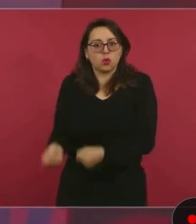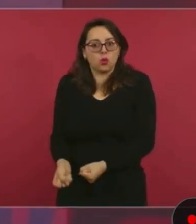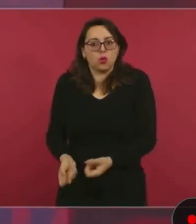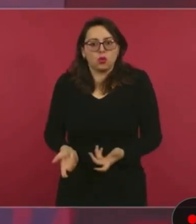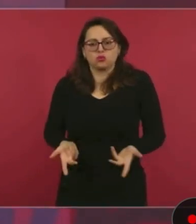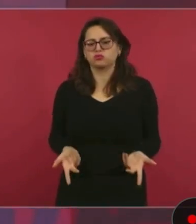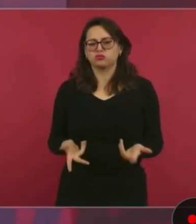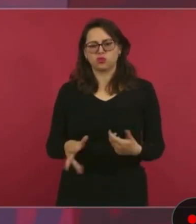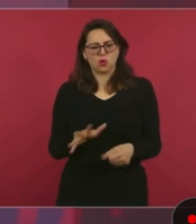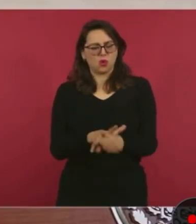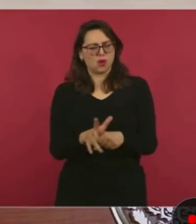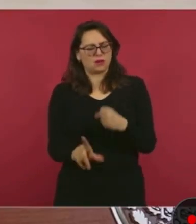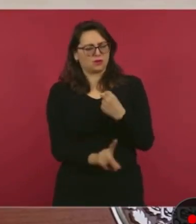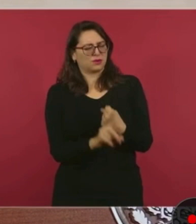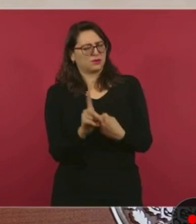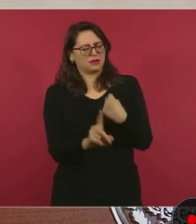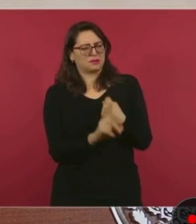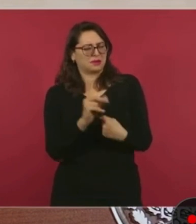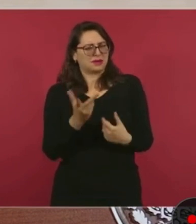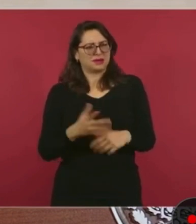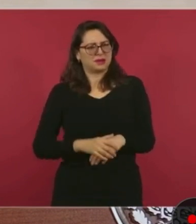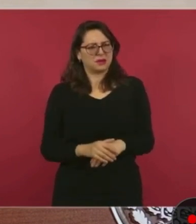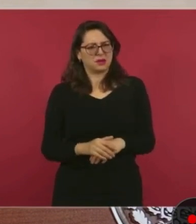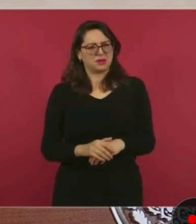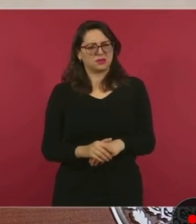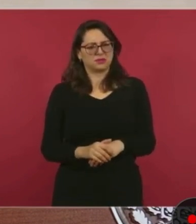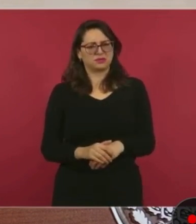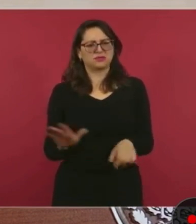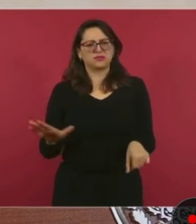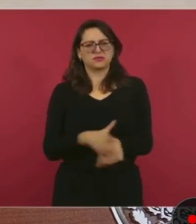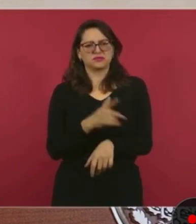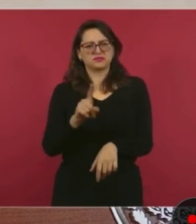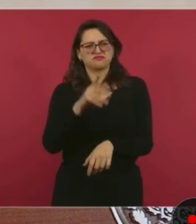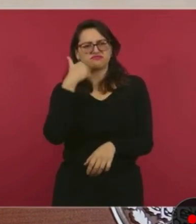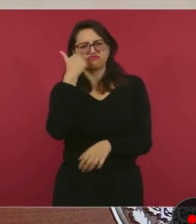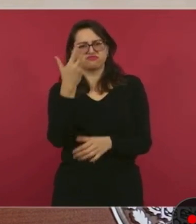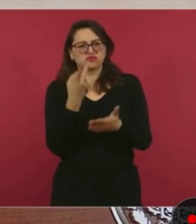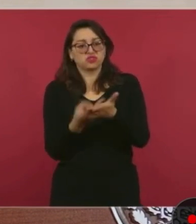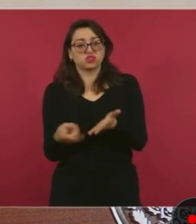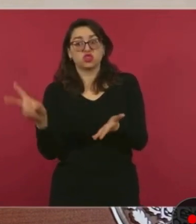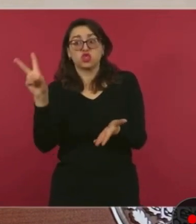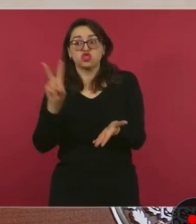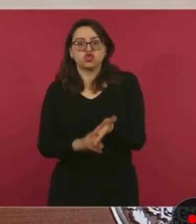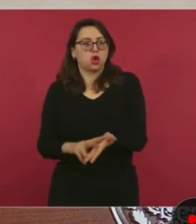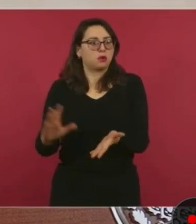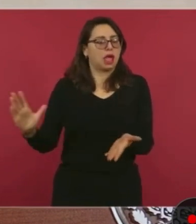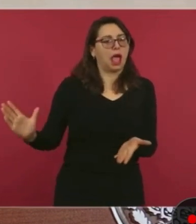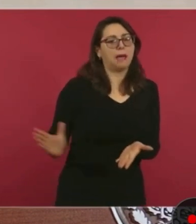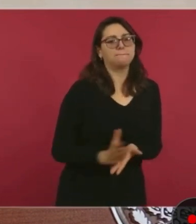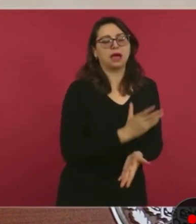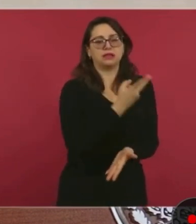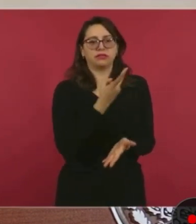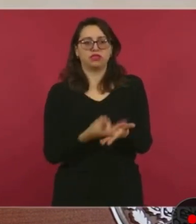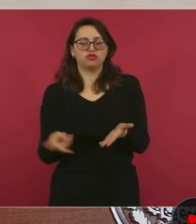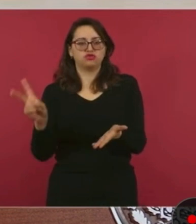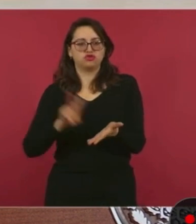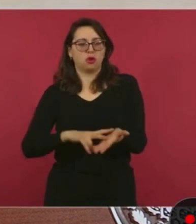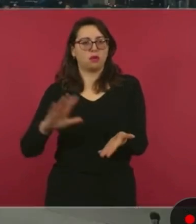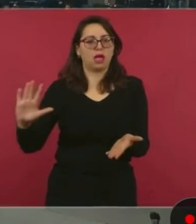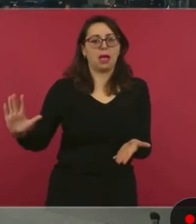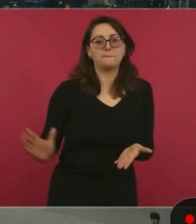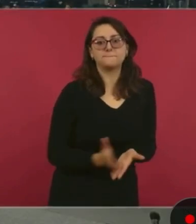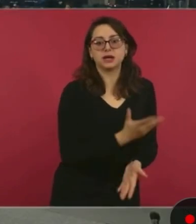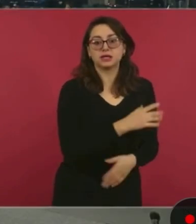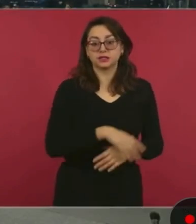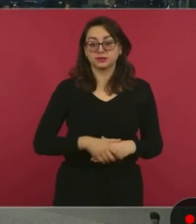Entonces, que no utilicen, pues, a los trabajadores. Su sugerencia entonces sería